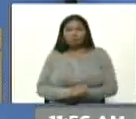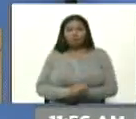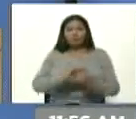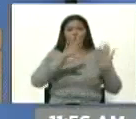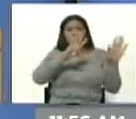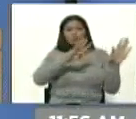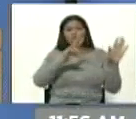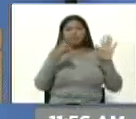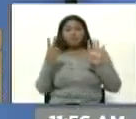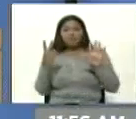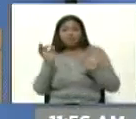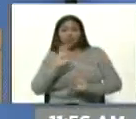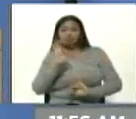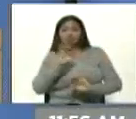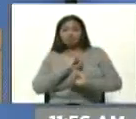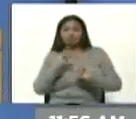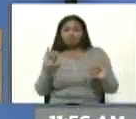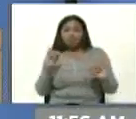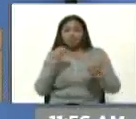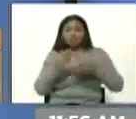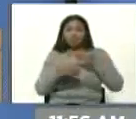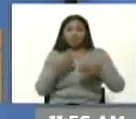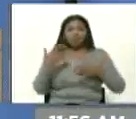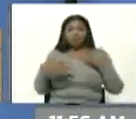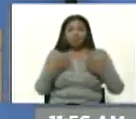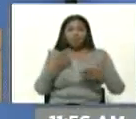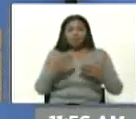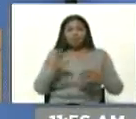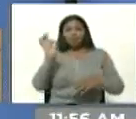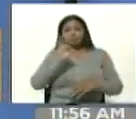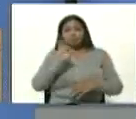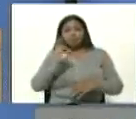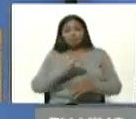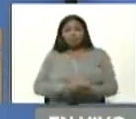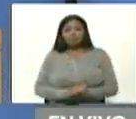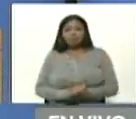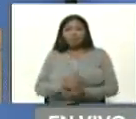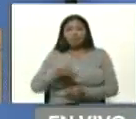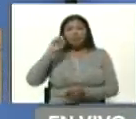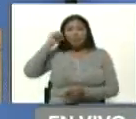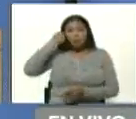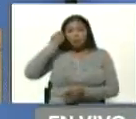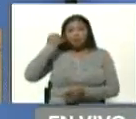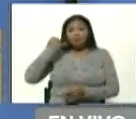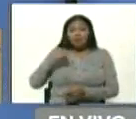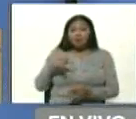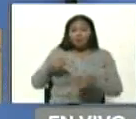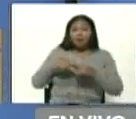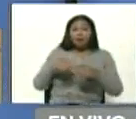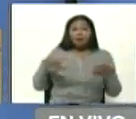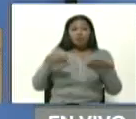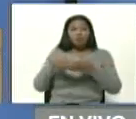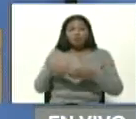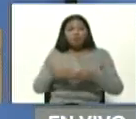97%, un extraordinario porcentaje, ¿eh? Recuerden que hubo mesas,